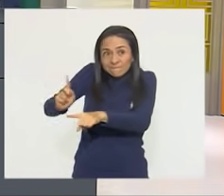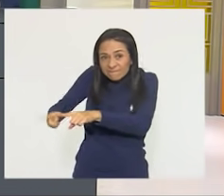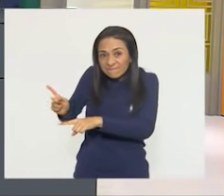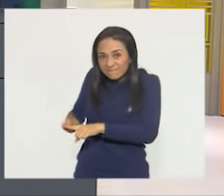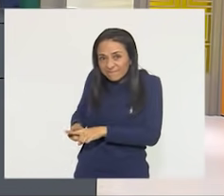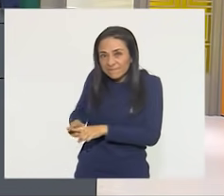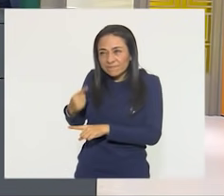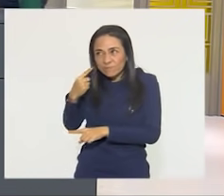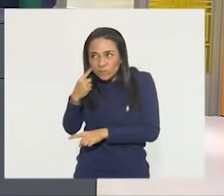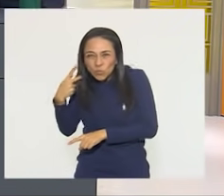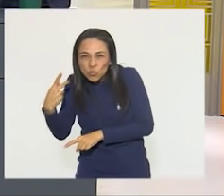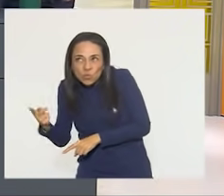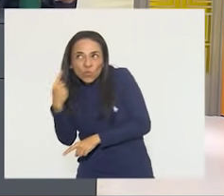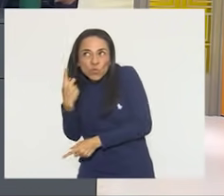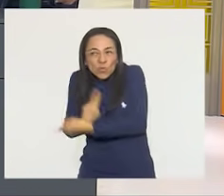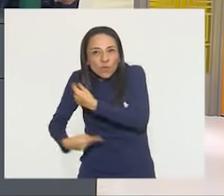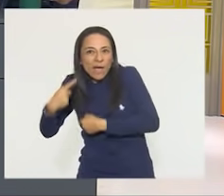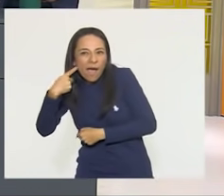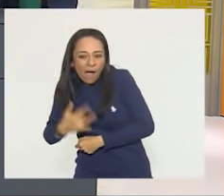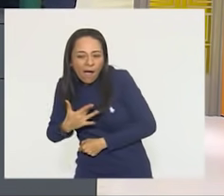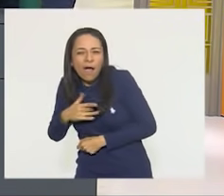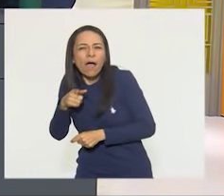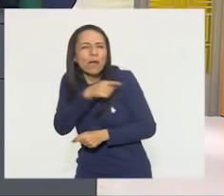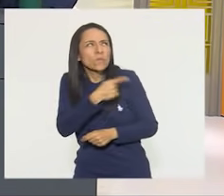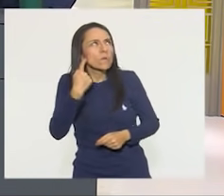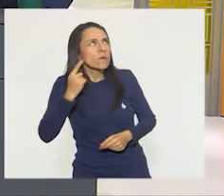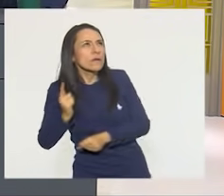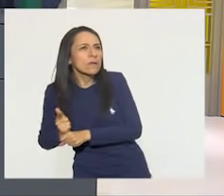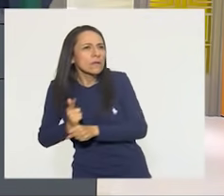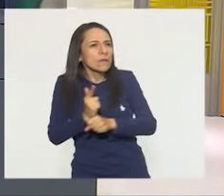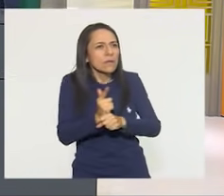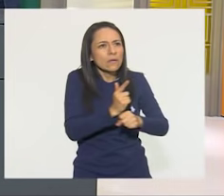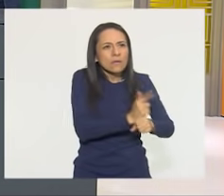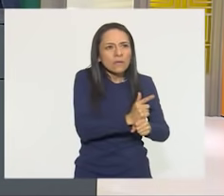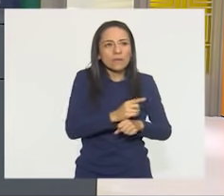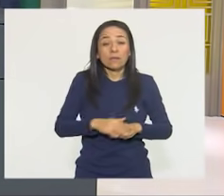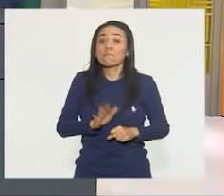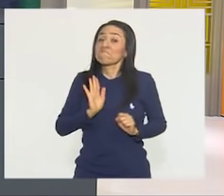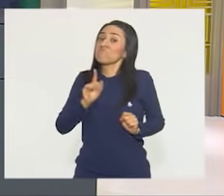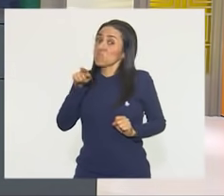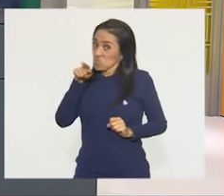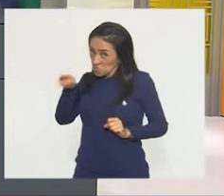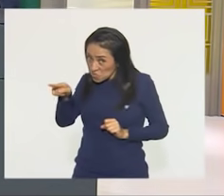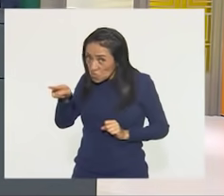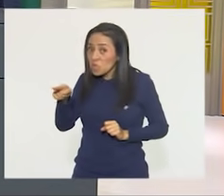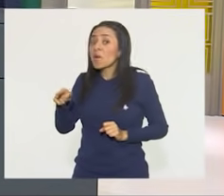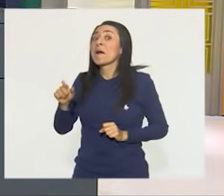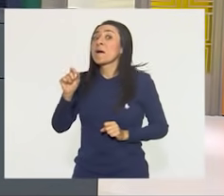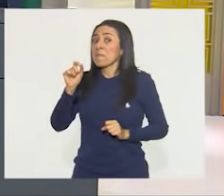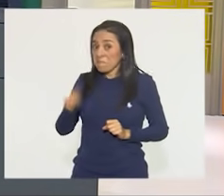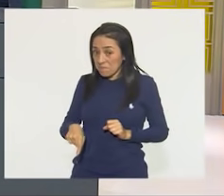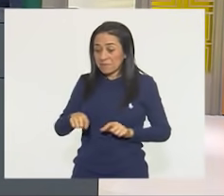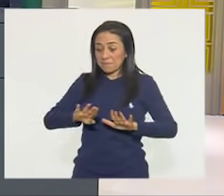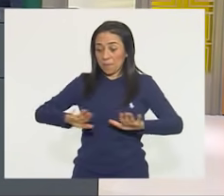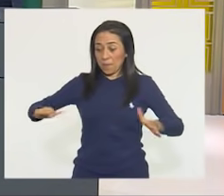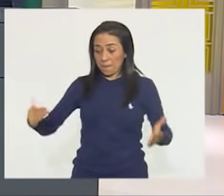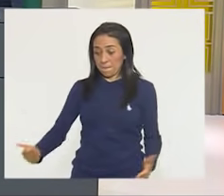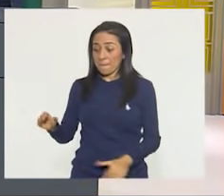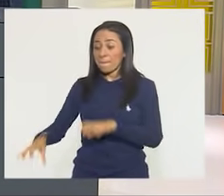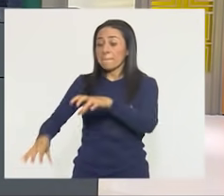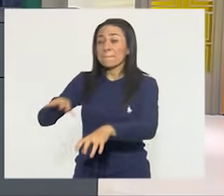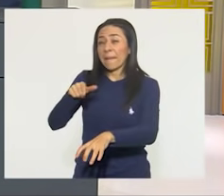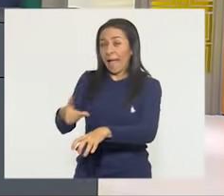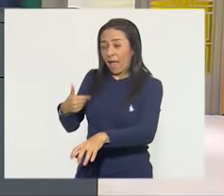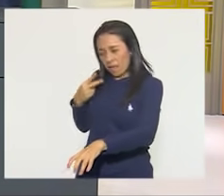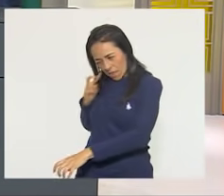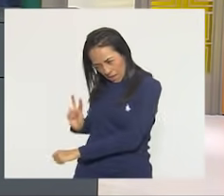timbre, ¿ok? Bien. Vamos a empezar con el primero. Si fuiste muy atento con lo que estaba en el escritorio, adivinarás